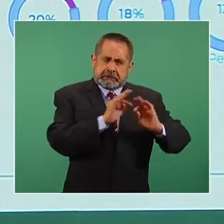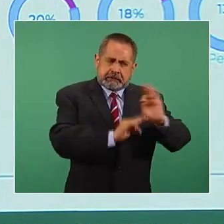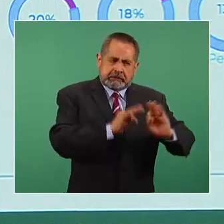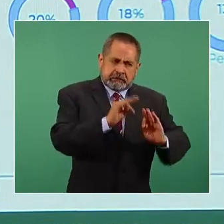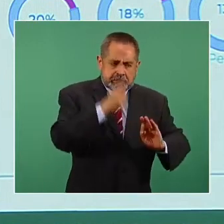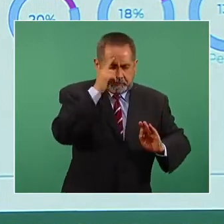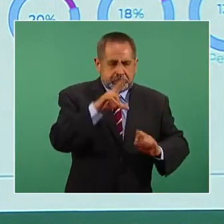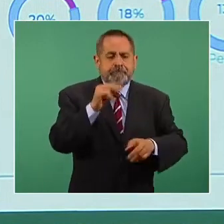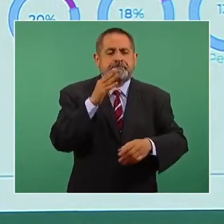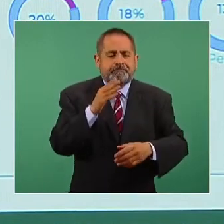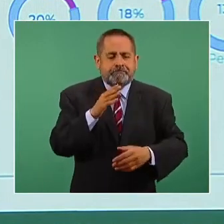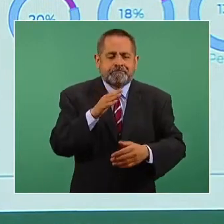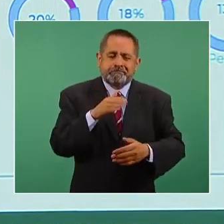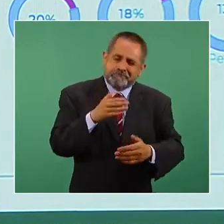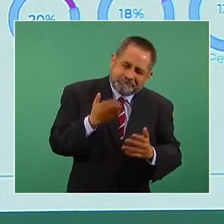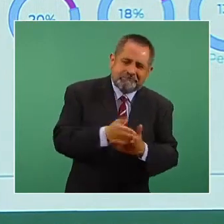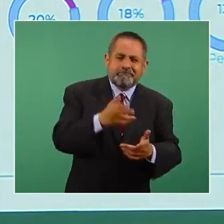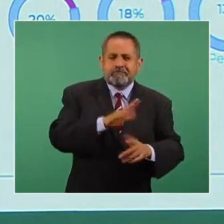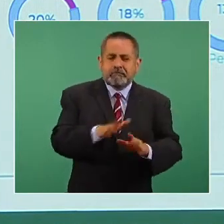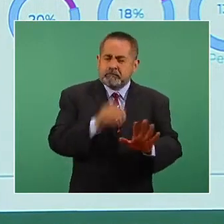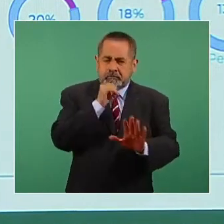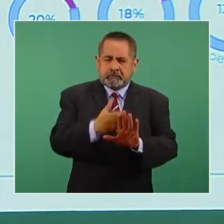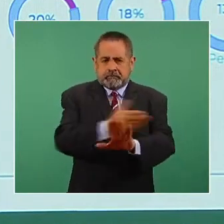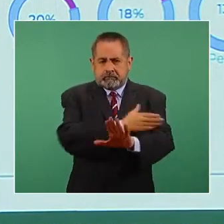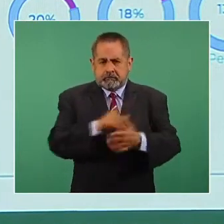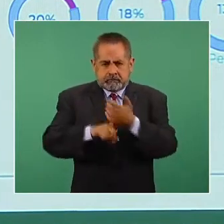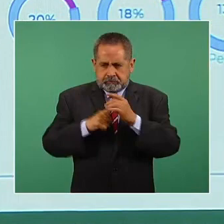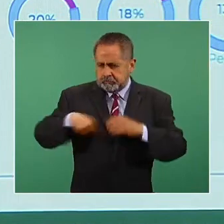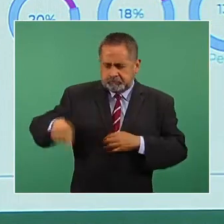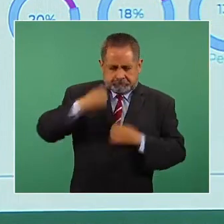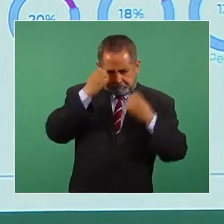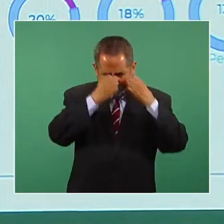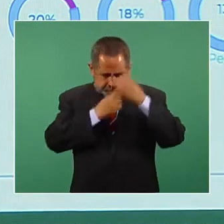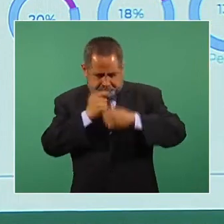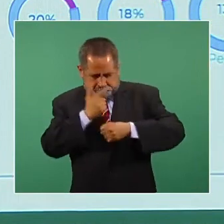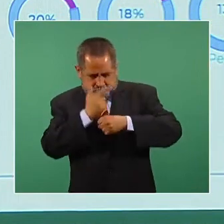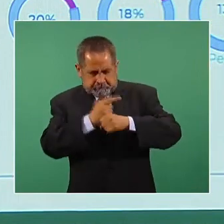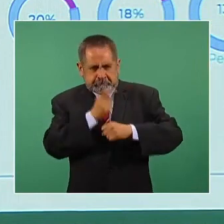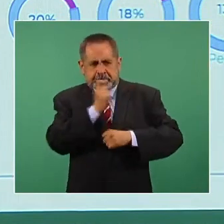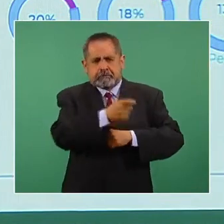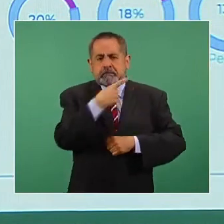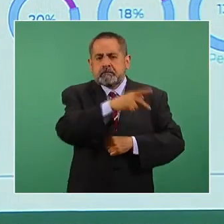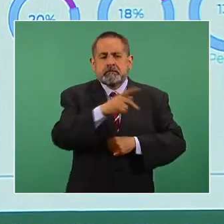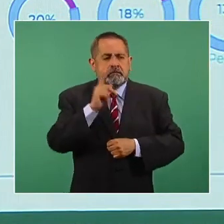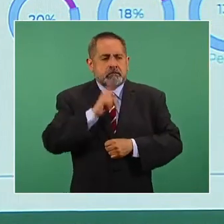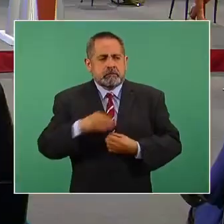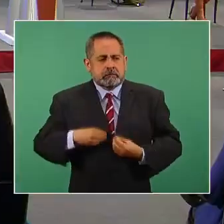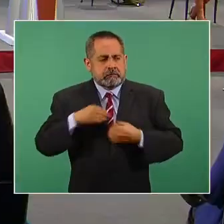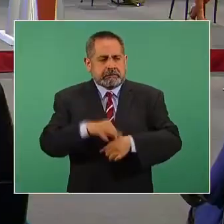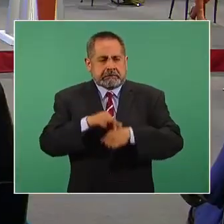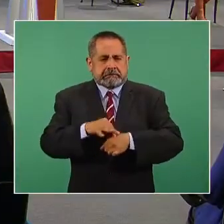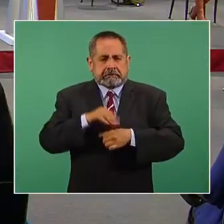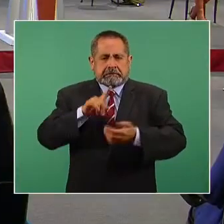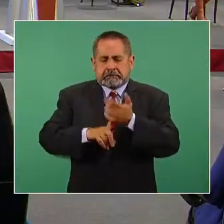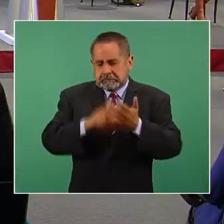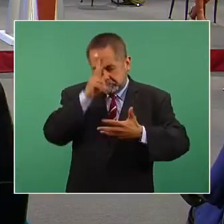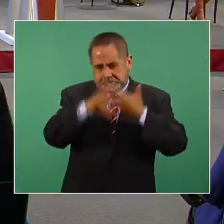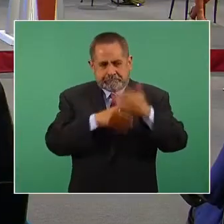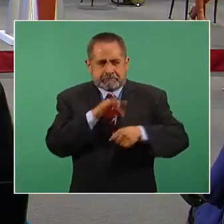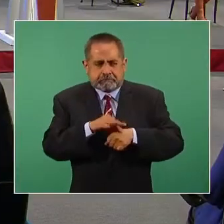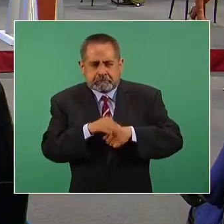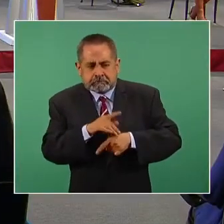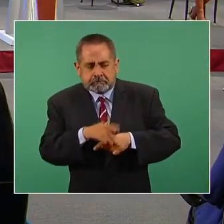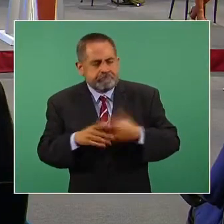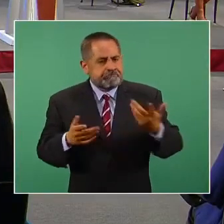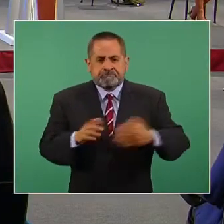la identificación casi milimétrica de aquella mujer que está viviendo violencia. En el 75% de